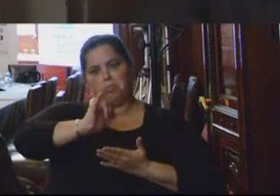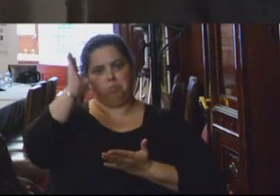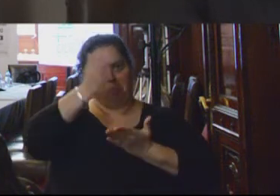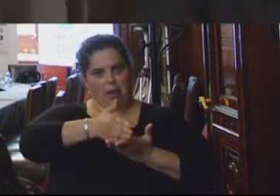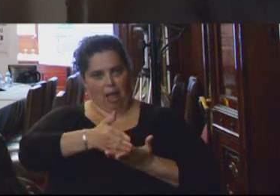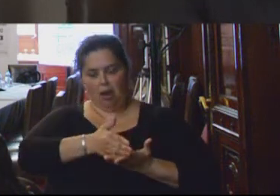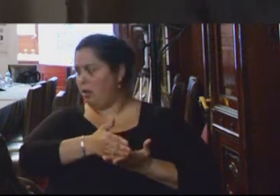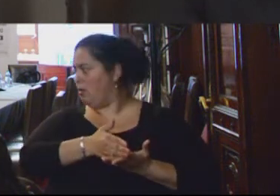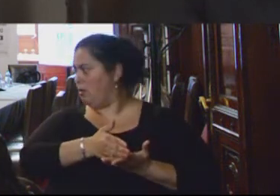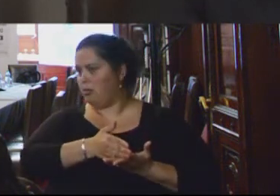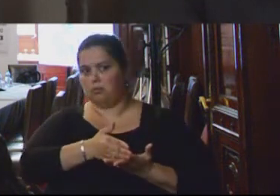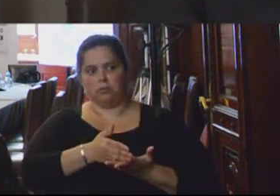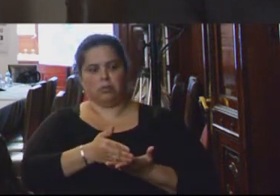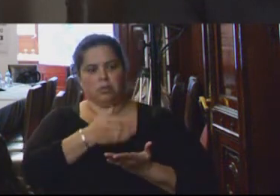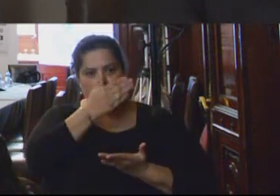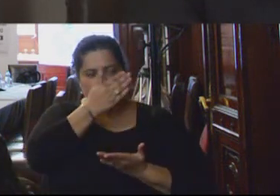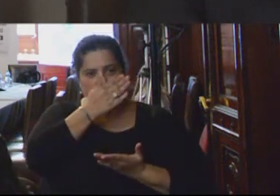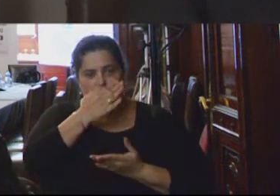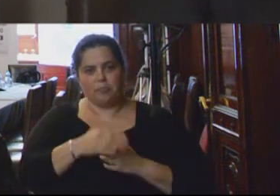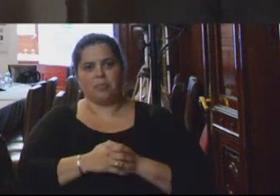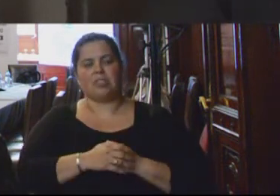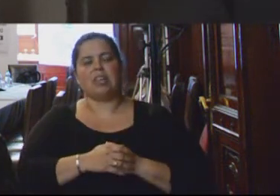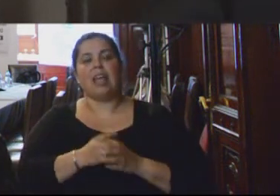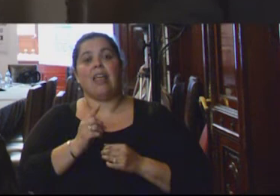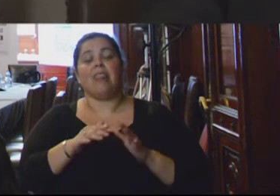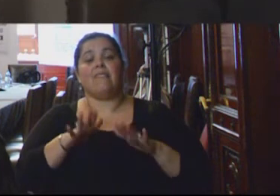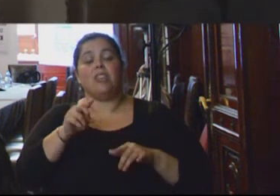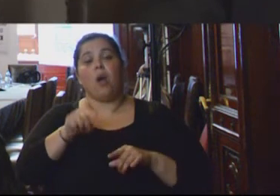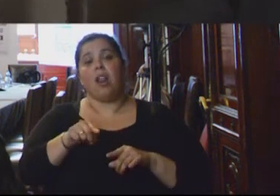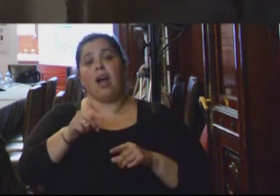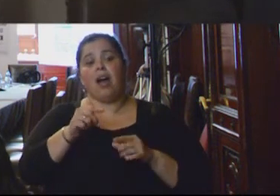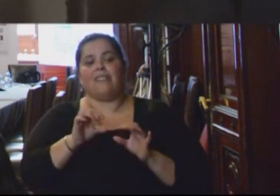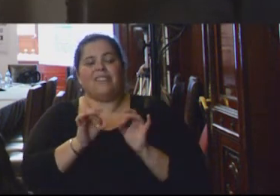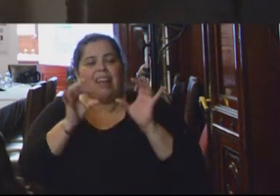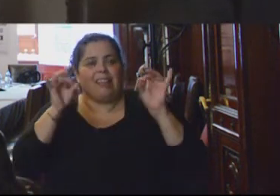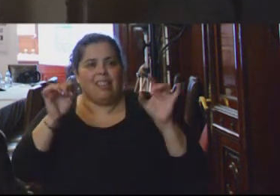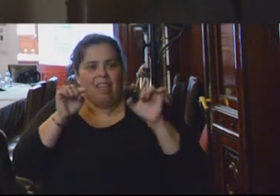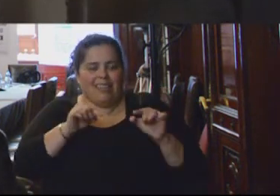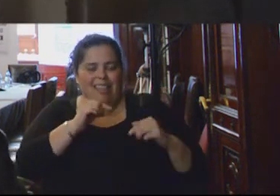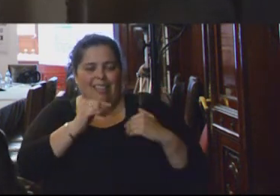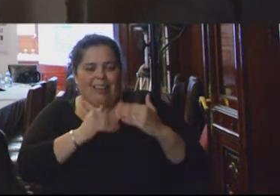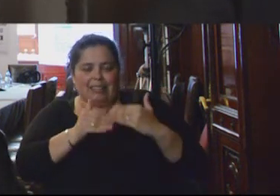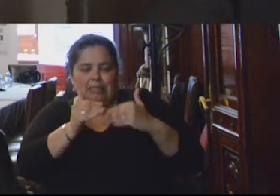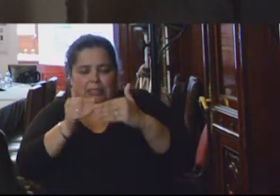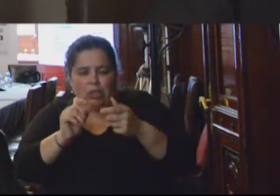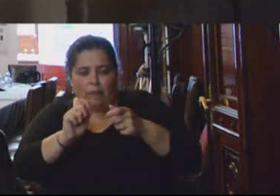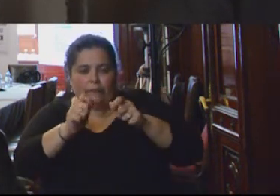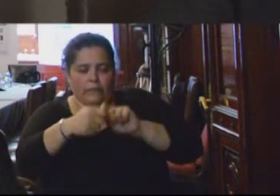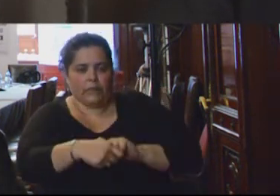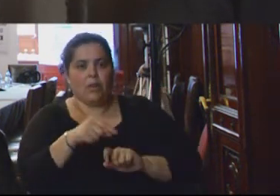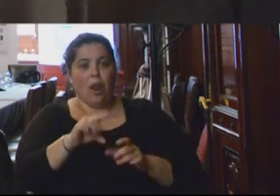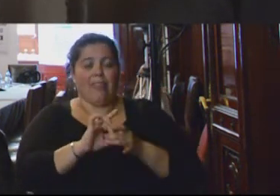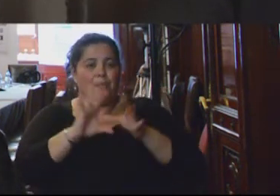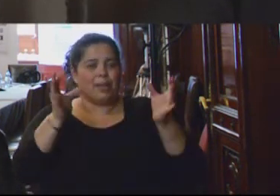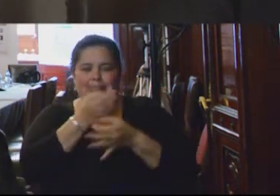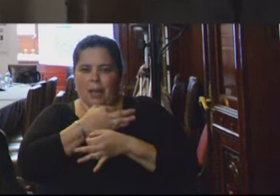crítica. Debido a la fragilidad de esta posible transición hacia una democracia plena, es doblemente